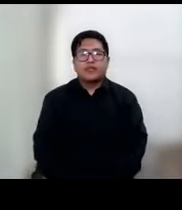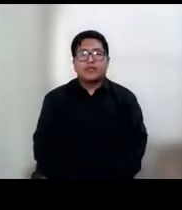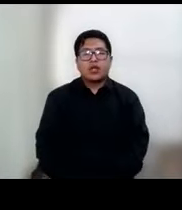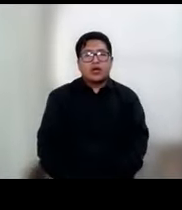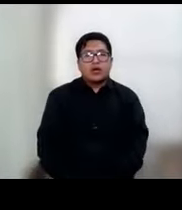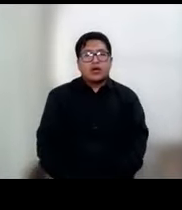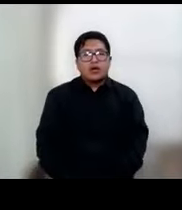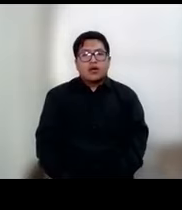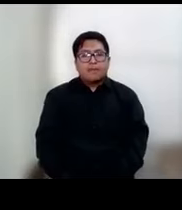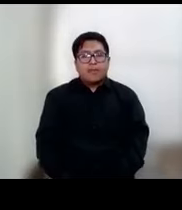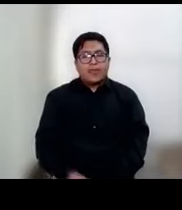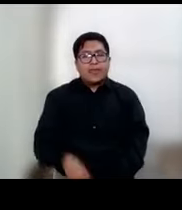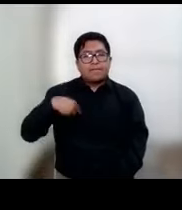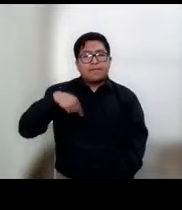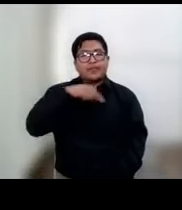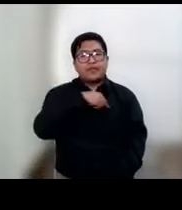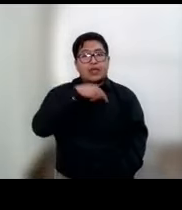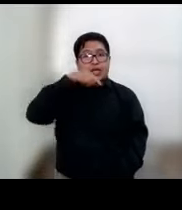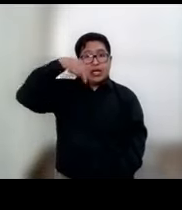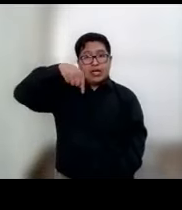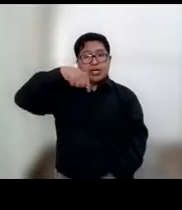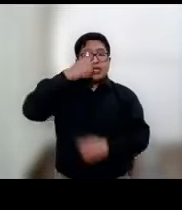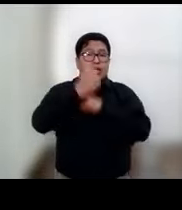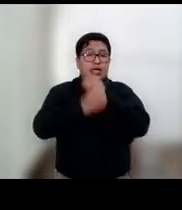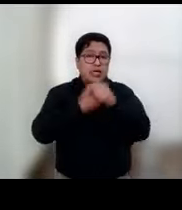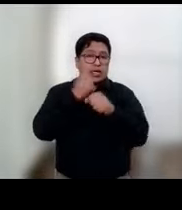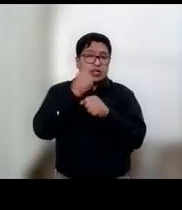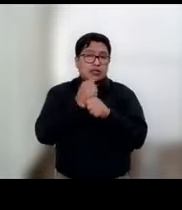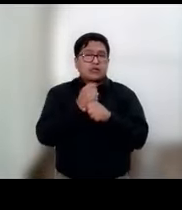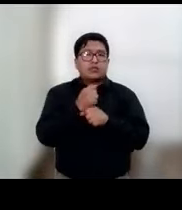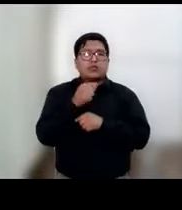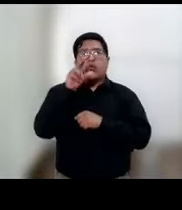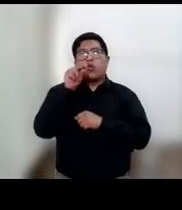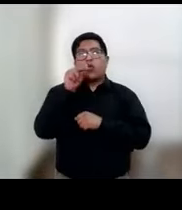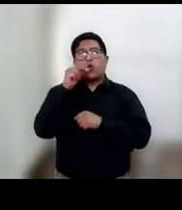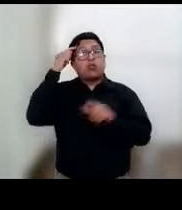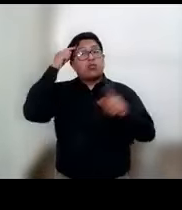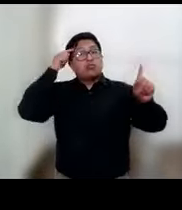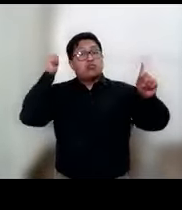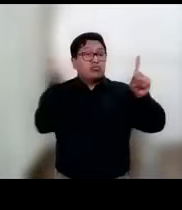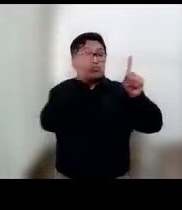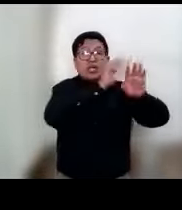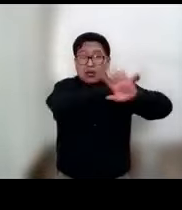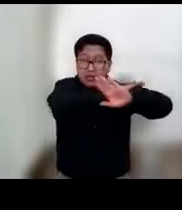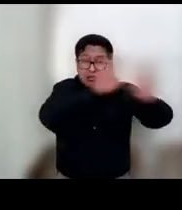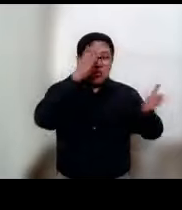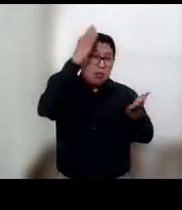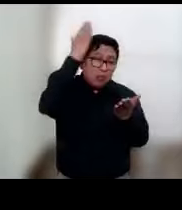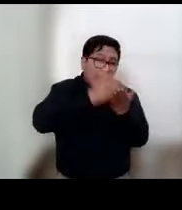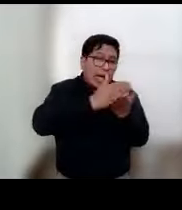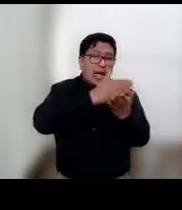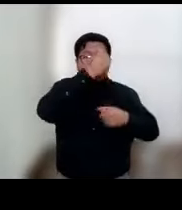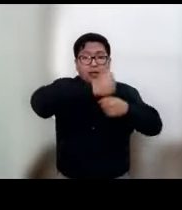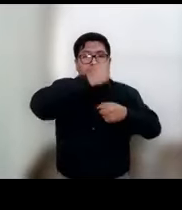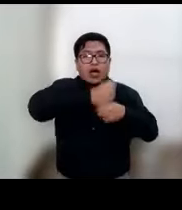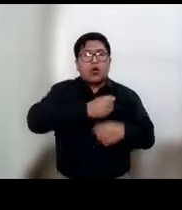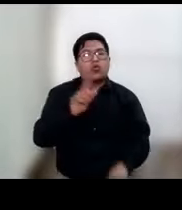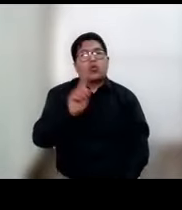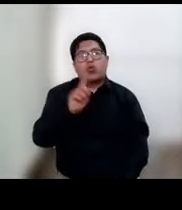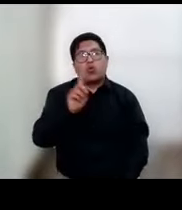hemos expresado para este año no precisamente la erradicación del trabajo infantil porque eso es eso es